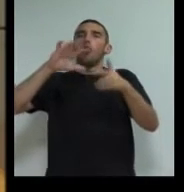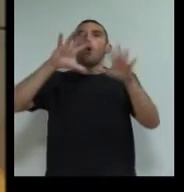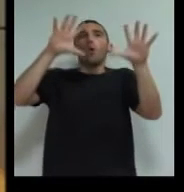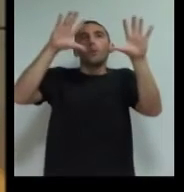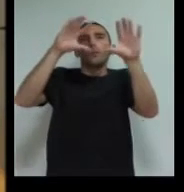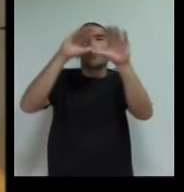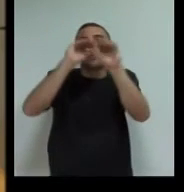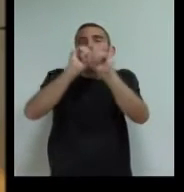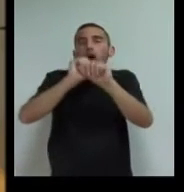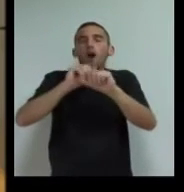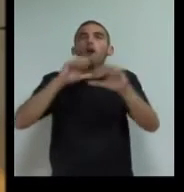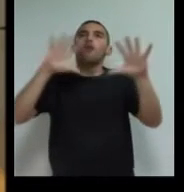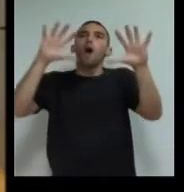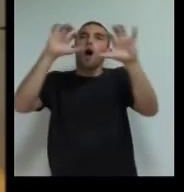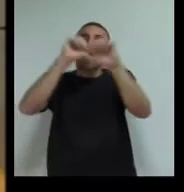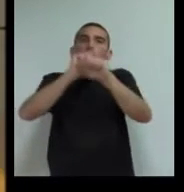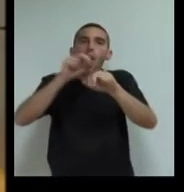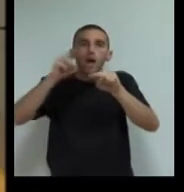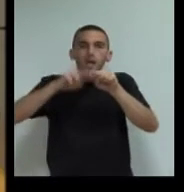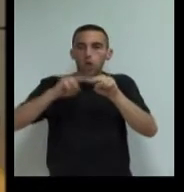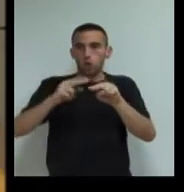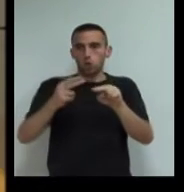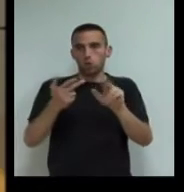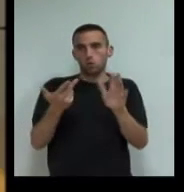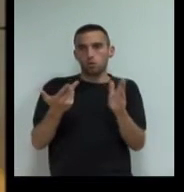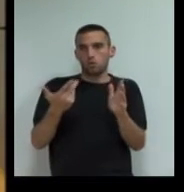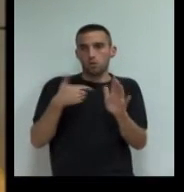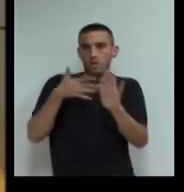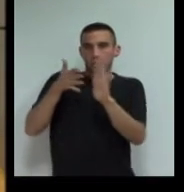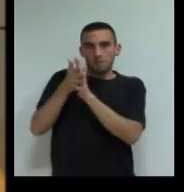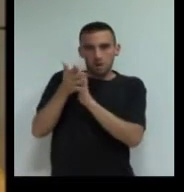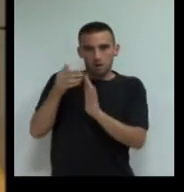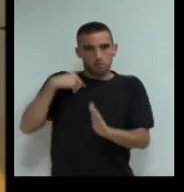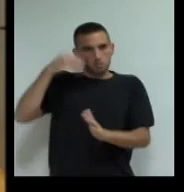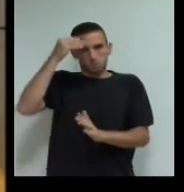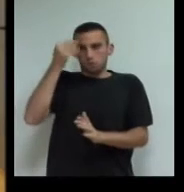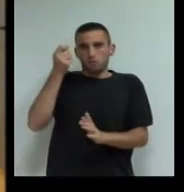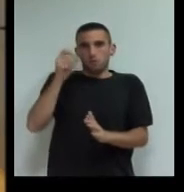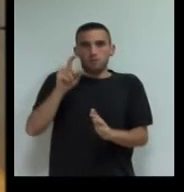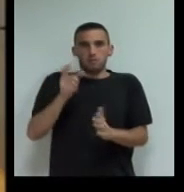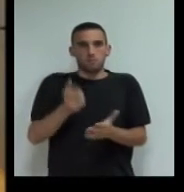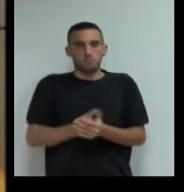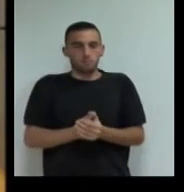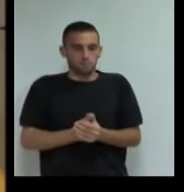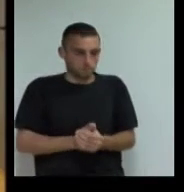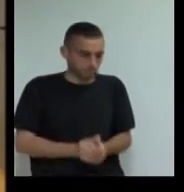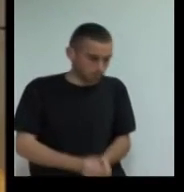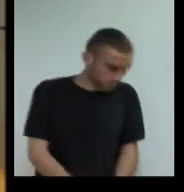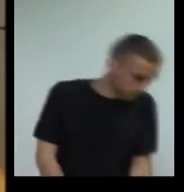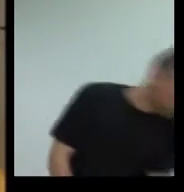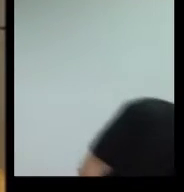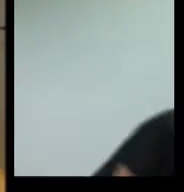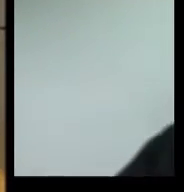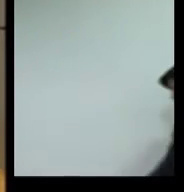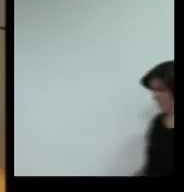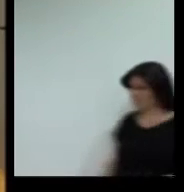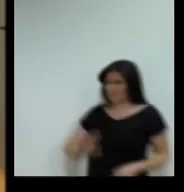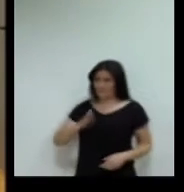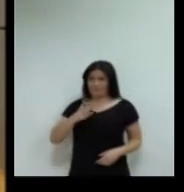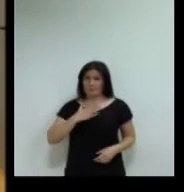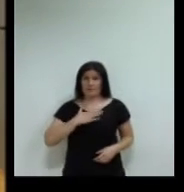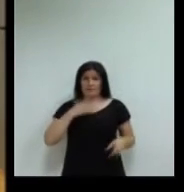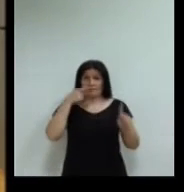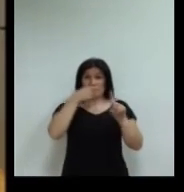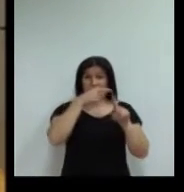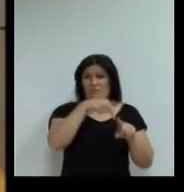negro, como yo lo he escuchado, y está en DVD, fundido en negro, aparece en pantalla. Mira, esto para mí no tiene sentido. Porque